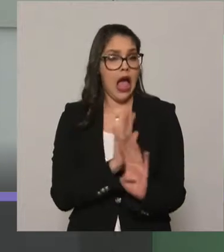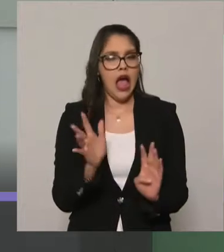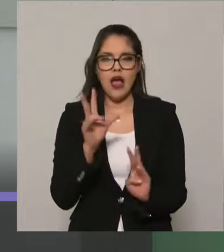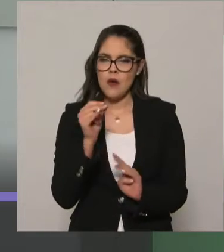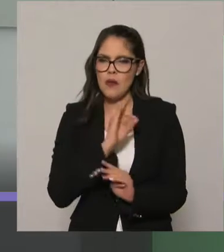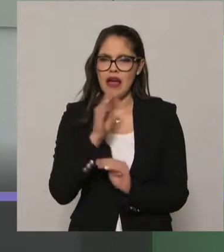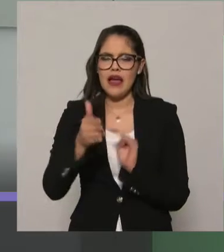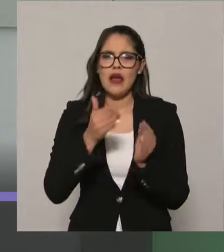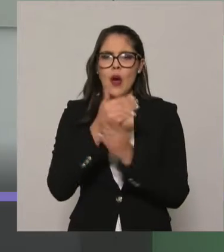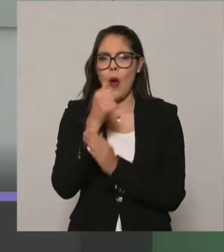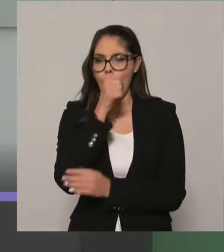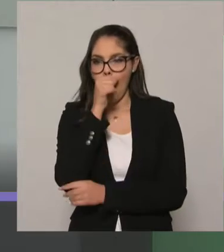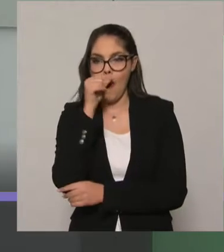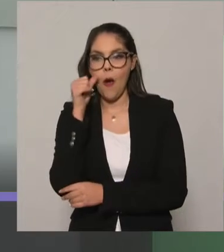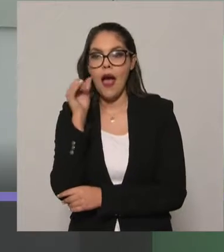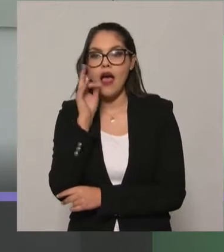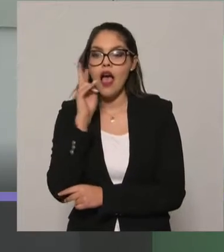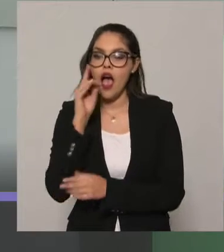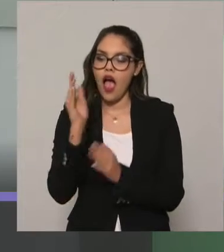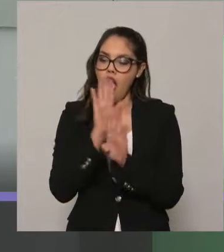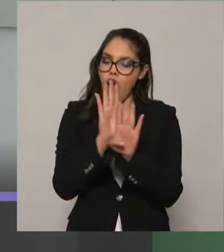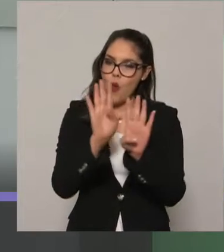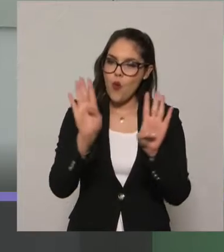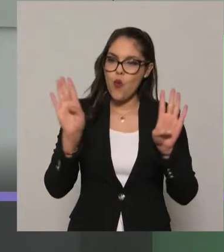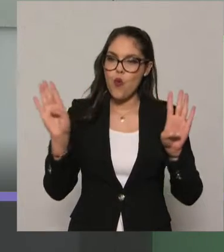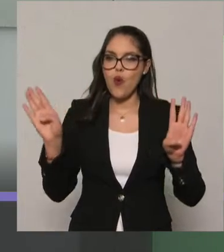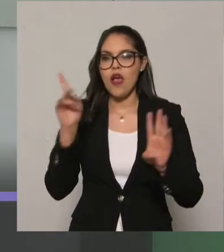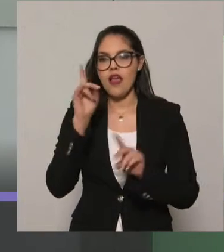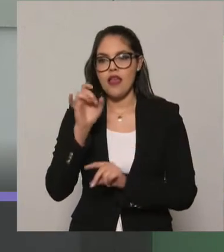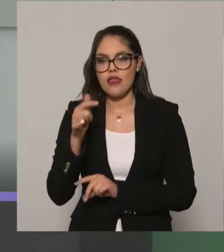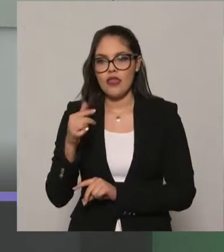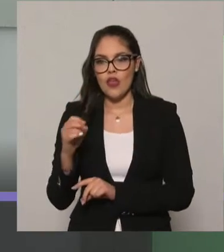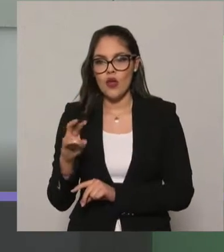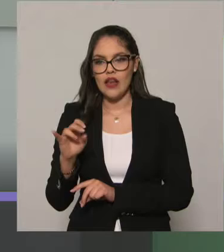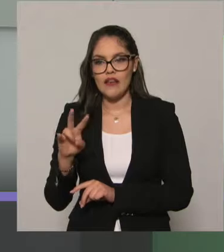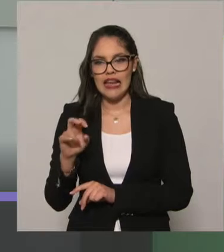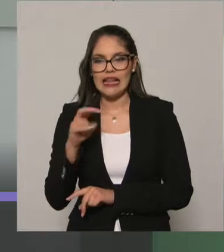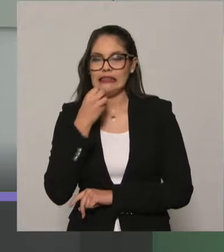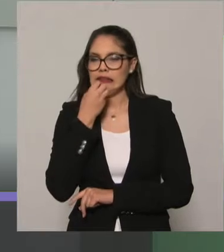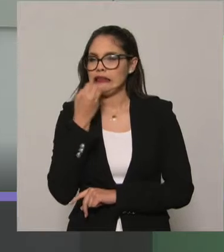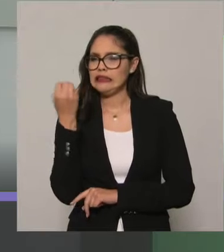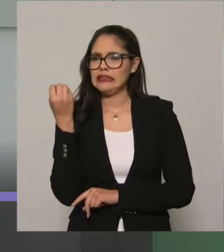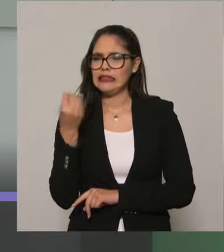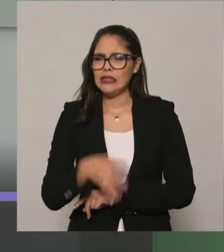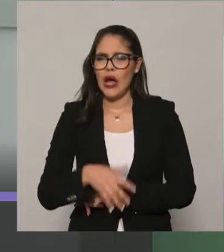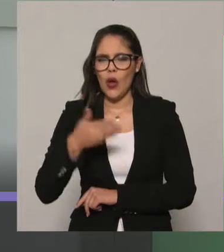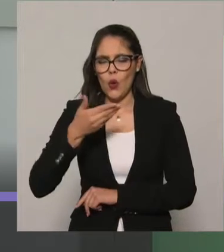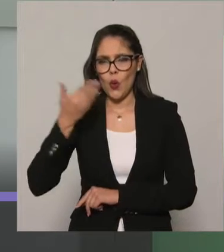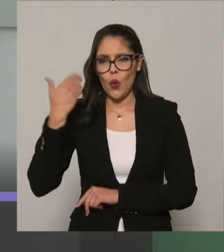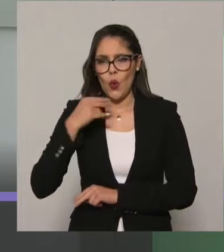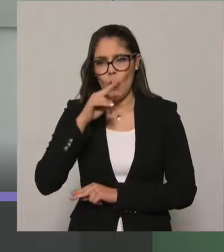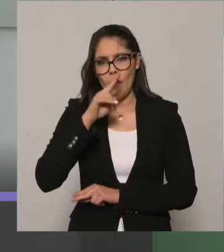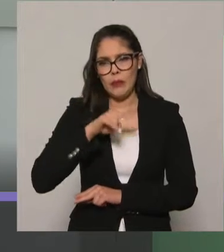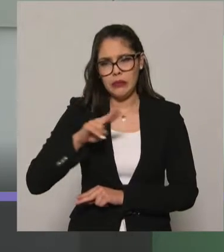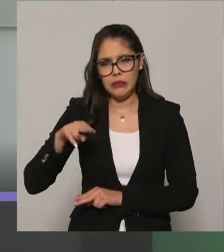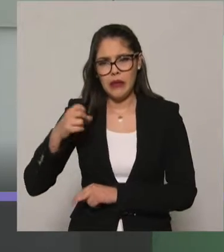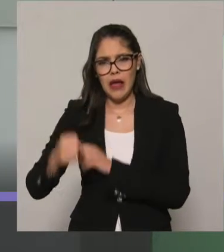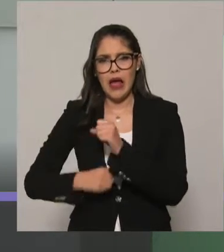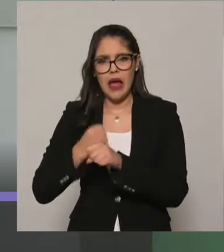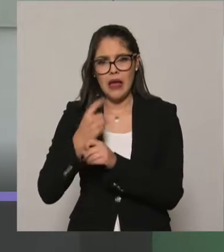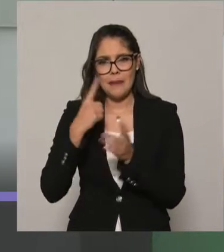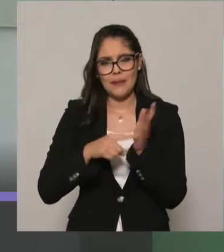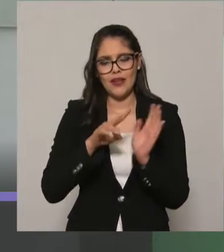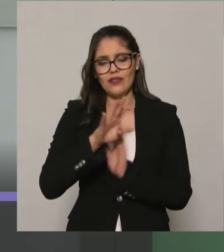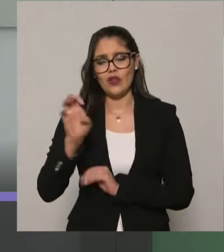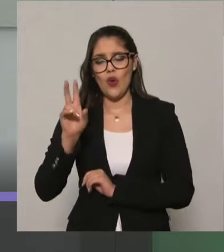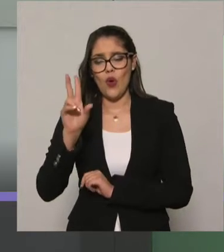Avenida Juárez puedes ver el mural de Diego Rivera, ese mural tan impresionante que se pintó en los años 40,